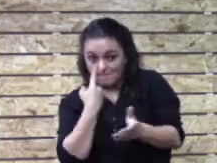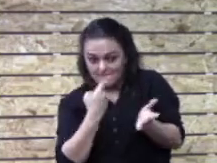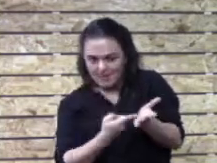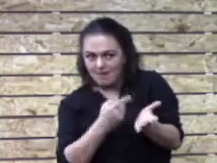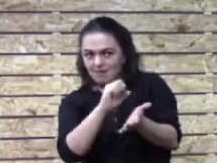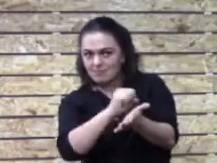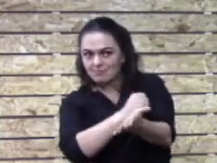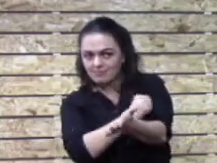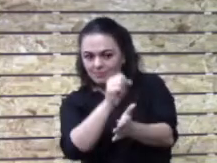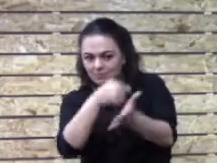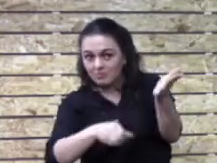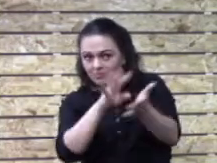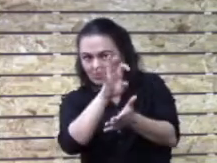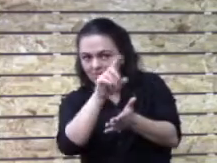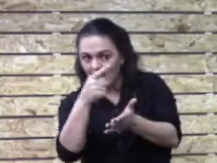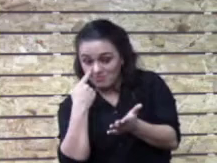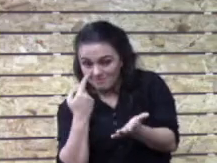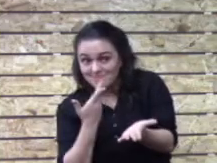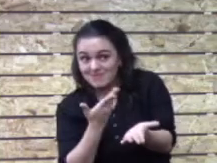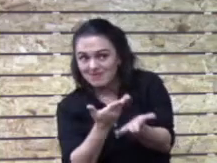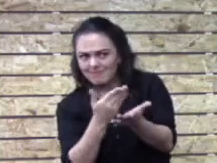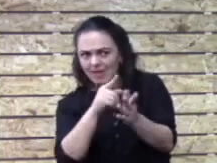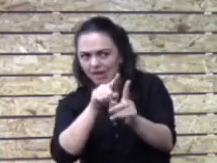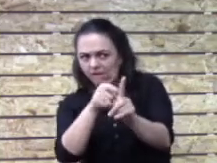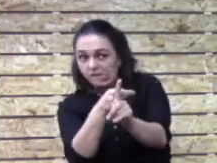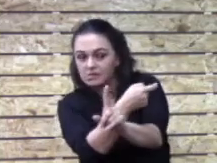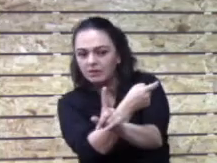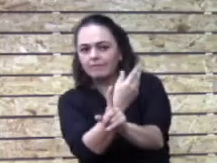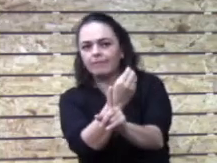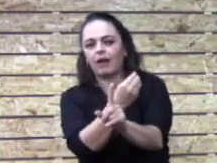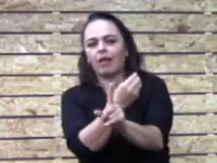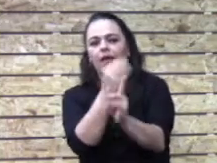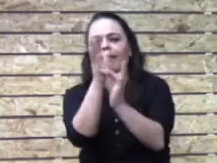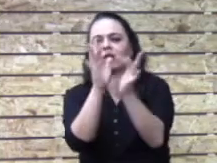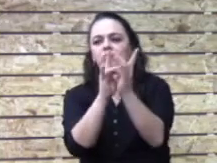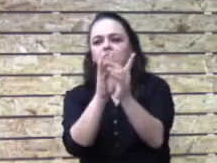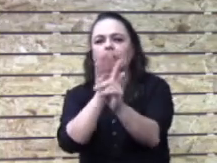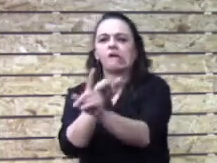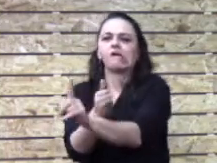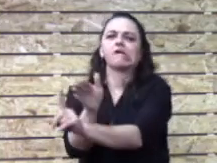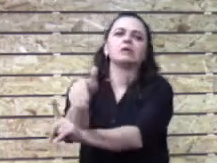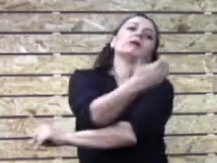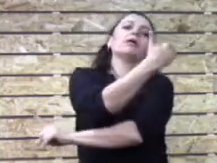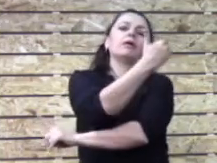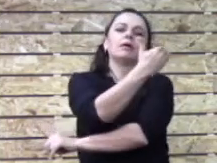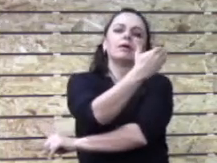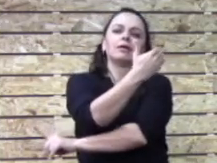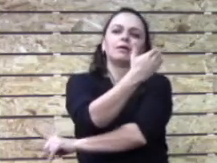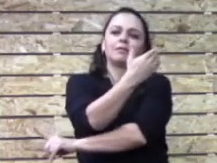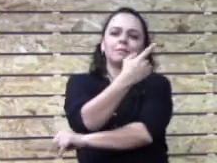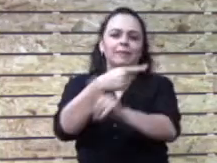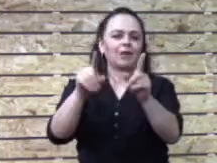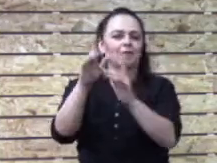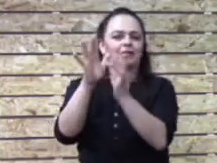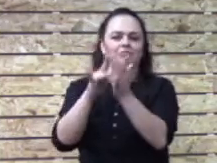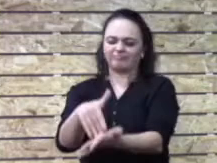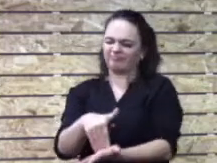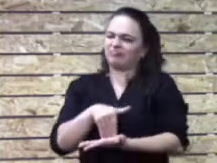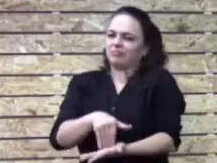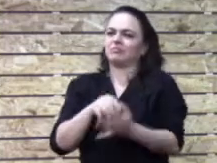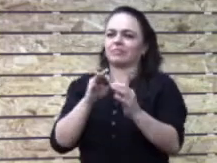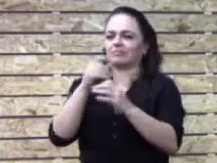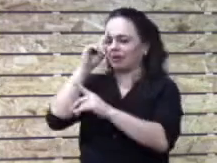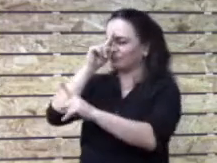a confiar en la voluntad preciosa del Señor. Si nos enfermamos, que nos enfermemos. Si no nos enfermamos, que no